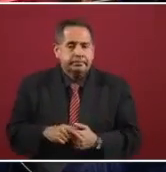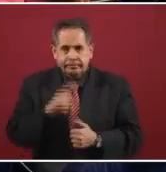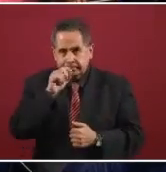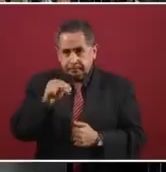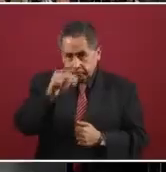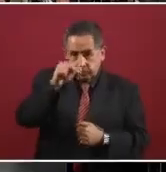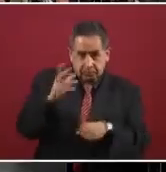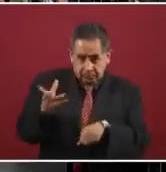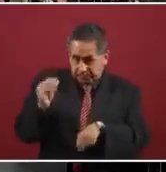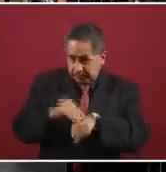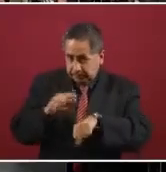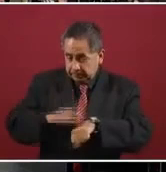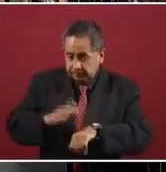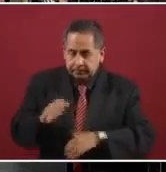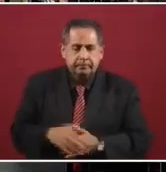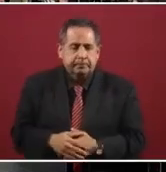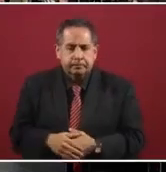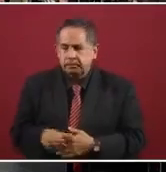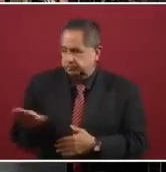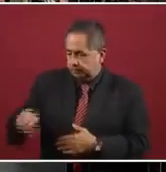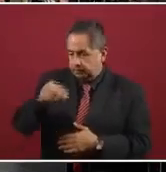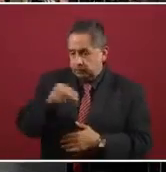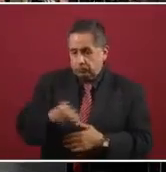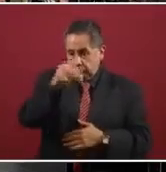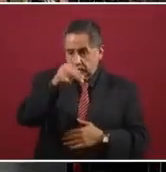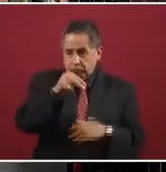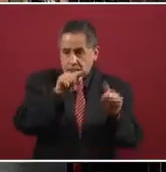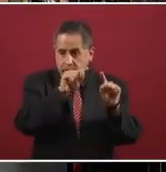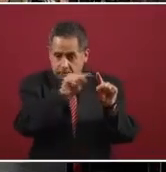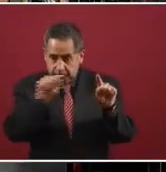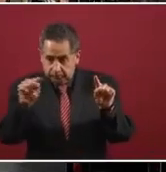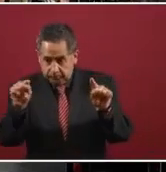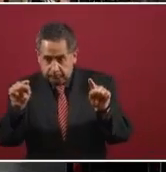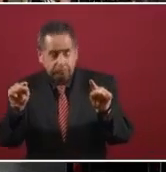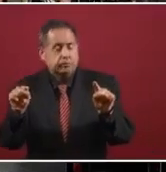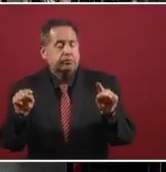Gracias. En la zona norte del país están